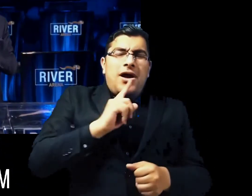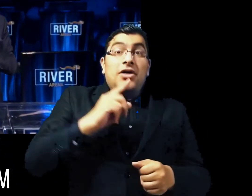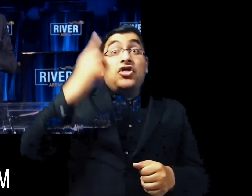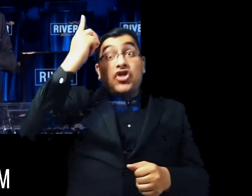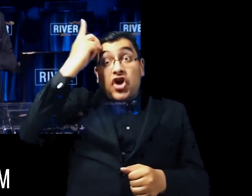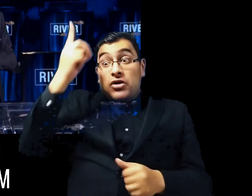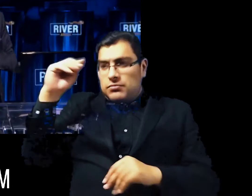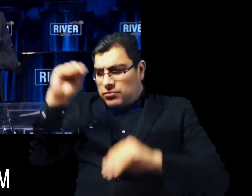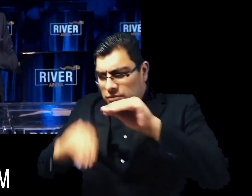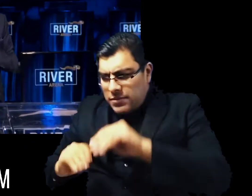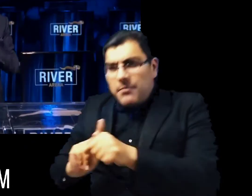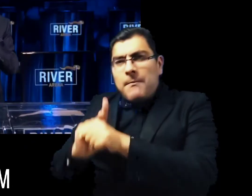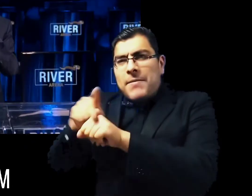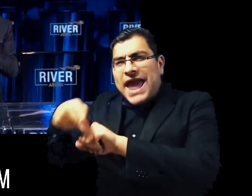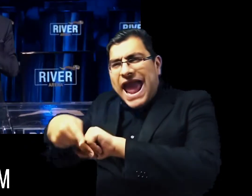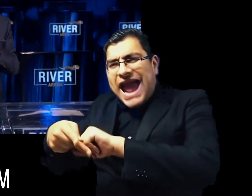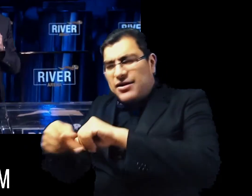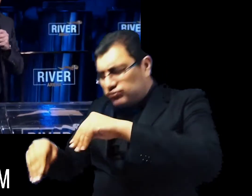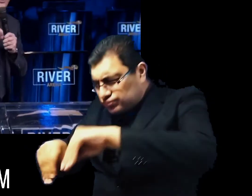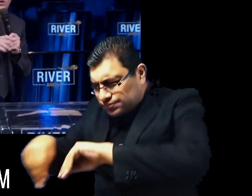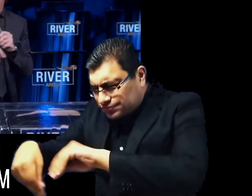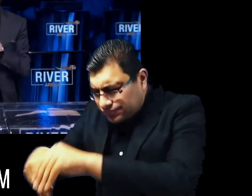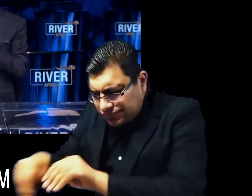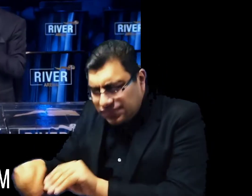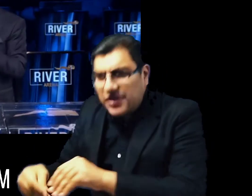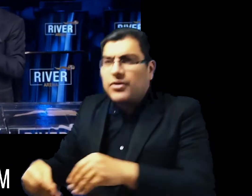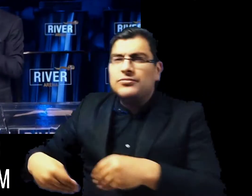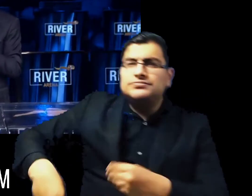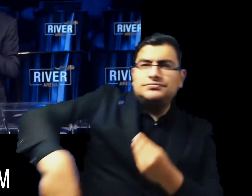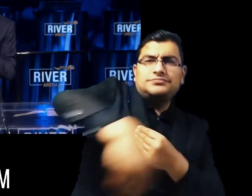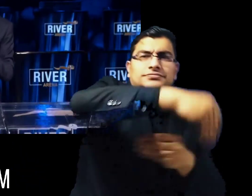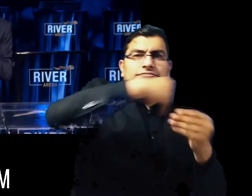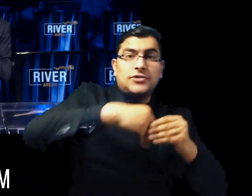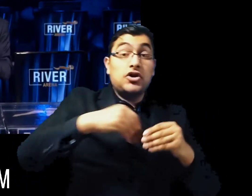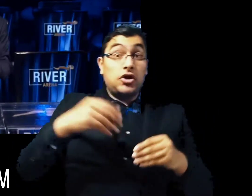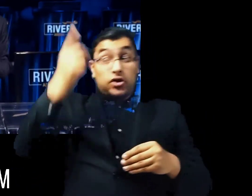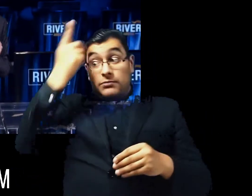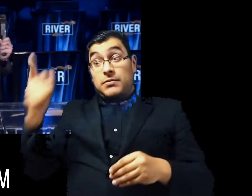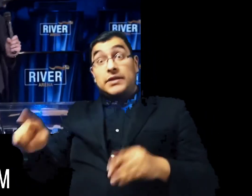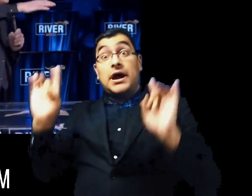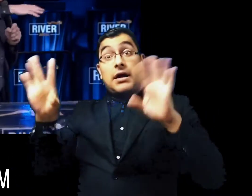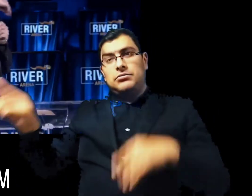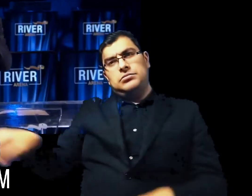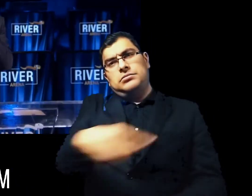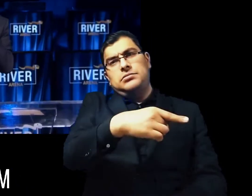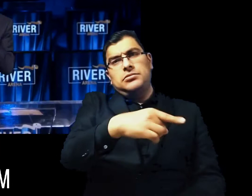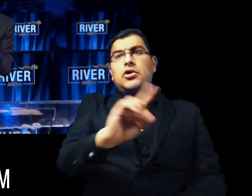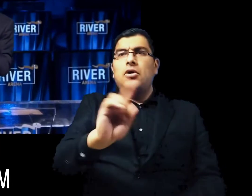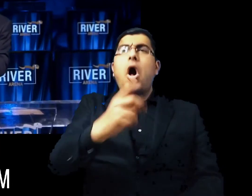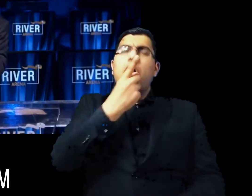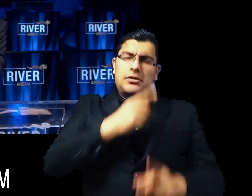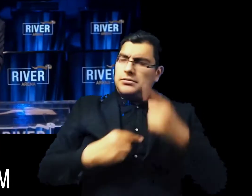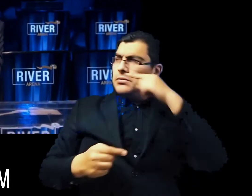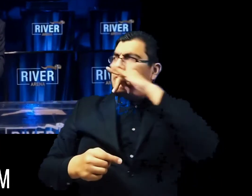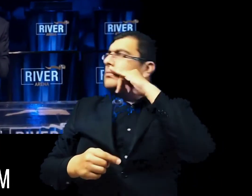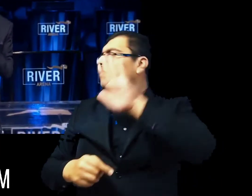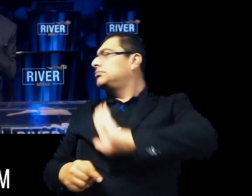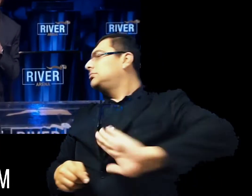túnicas de pieles y los vistió. Los vistió, no mandó que un ángel los vista. No dijo, a estos tipos no los quiero ni